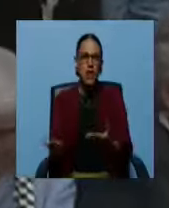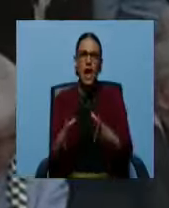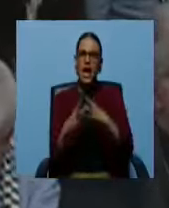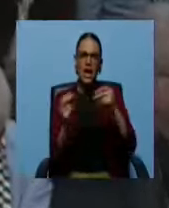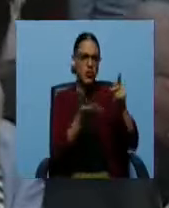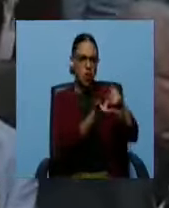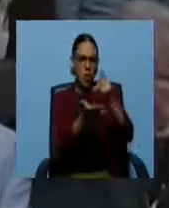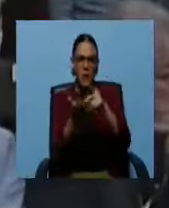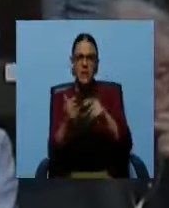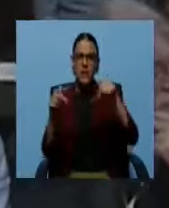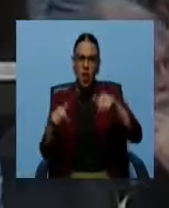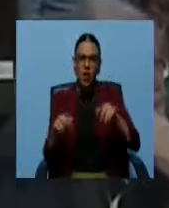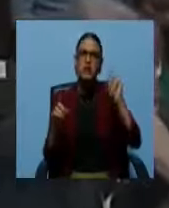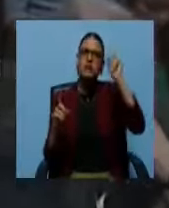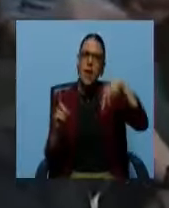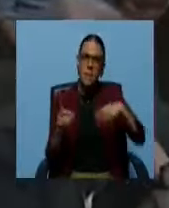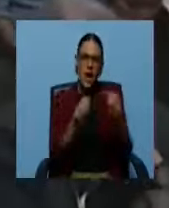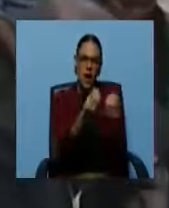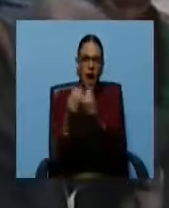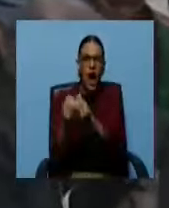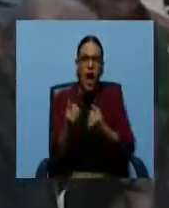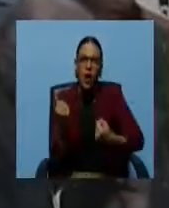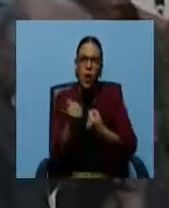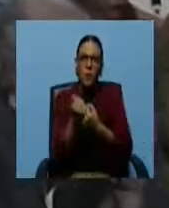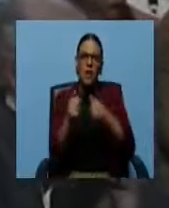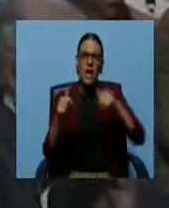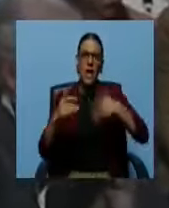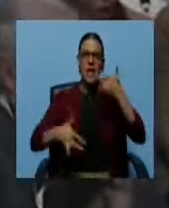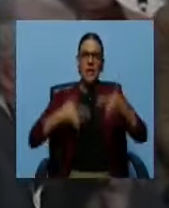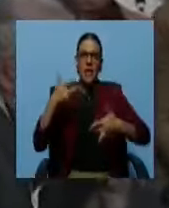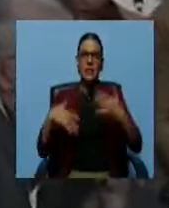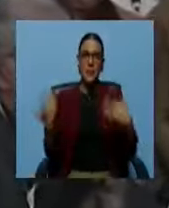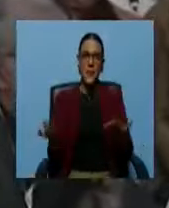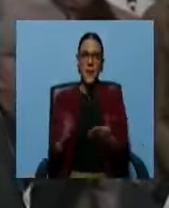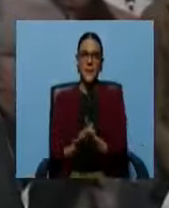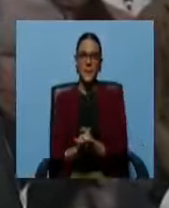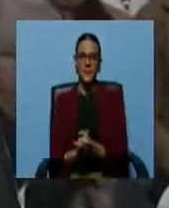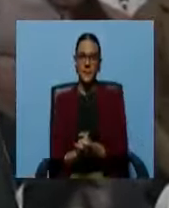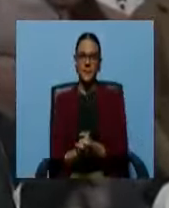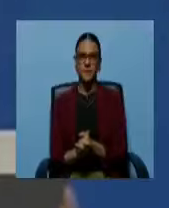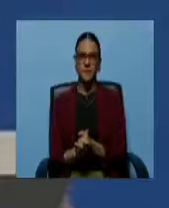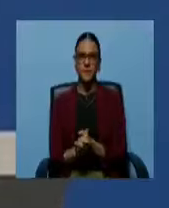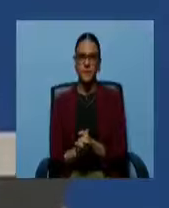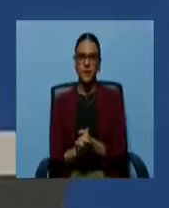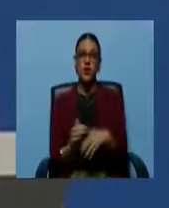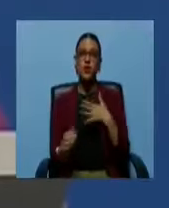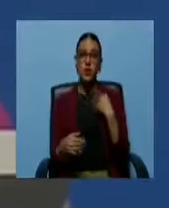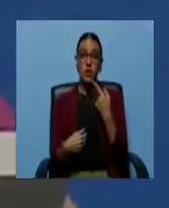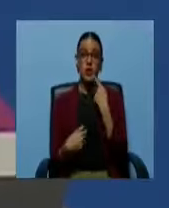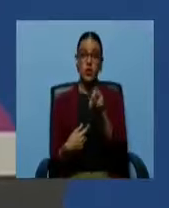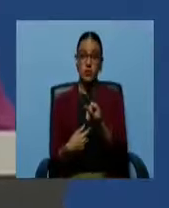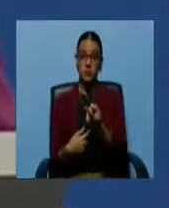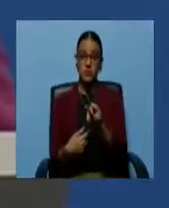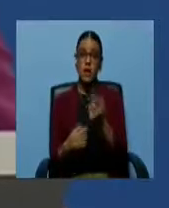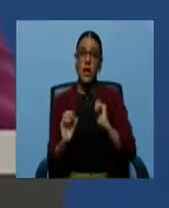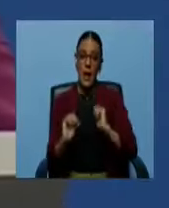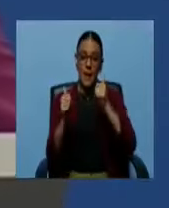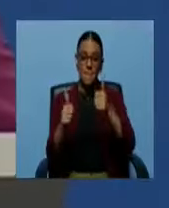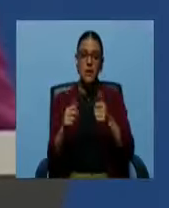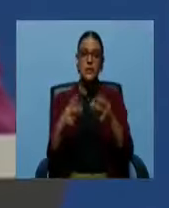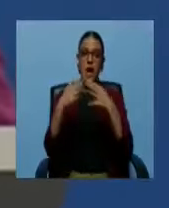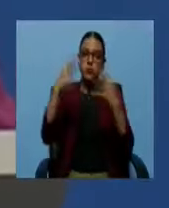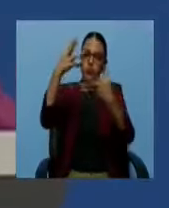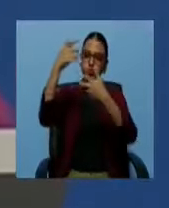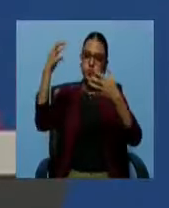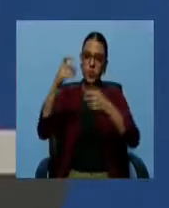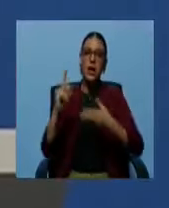venido también a acompañar este evento. Yo quería empezar con una cita de